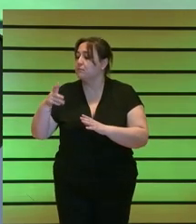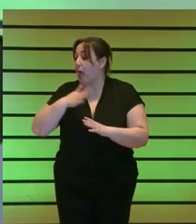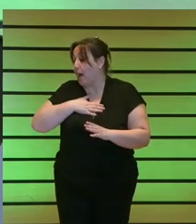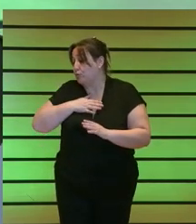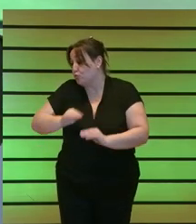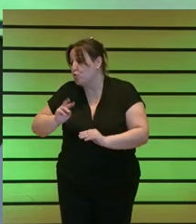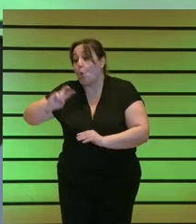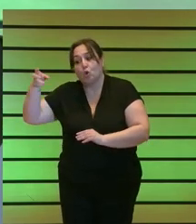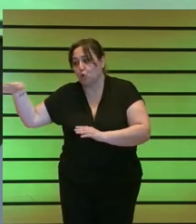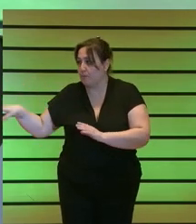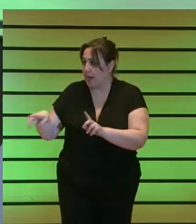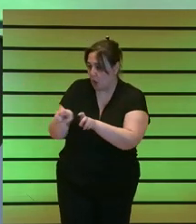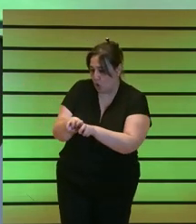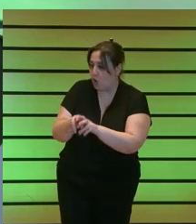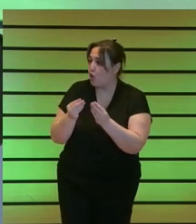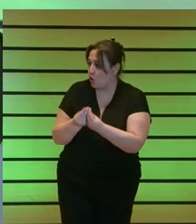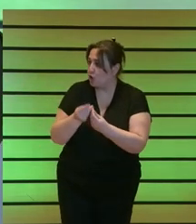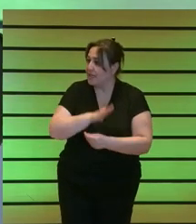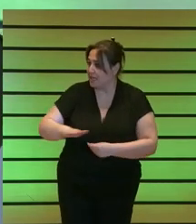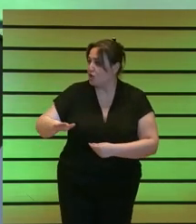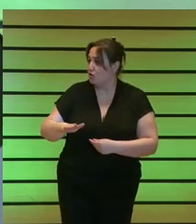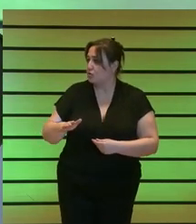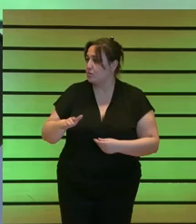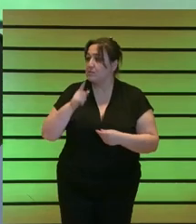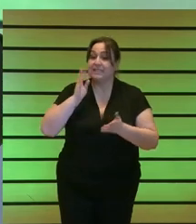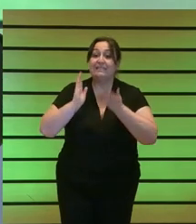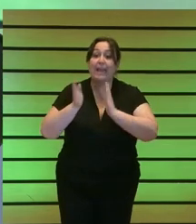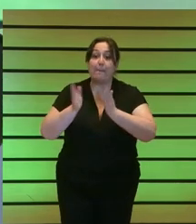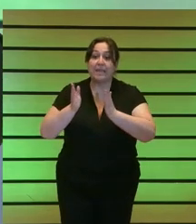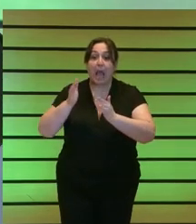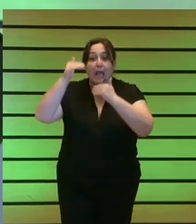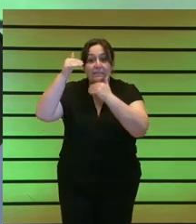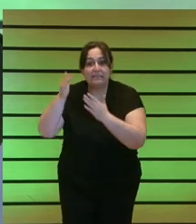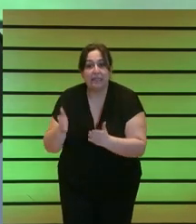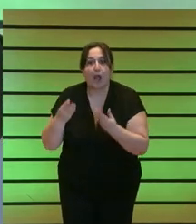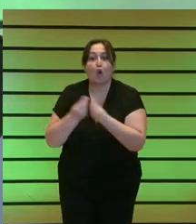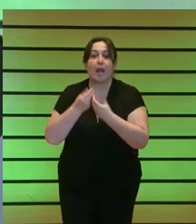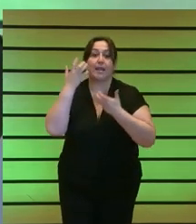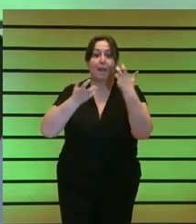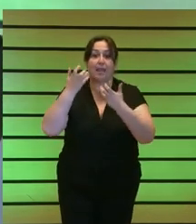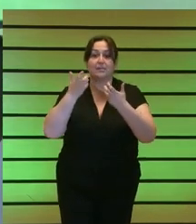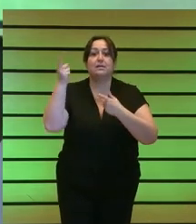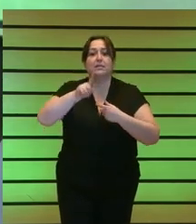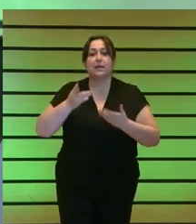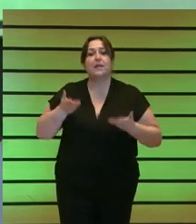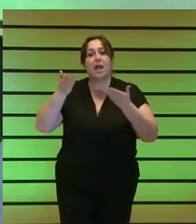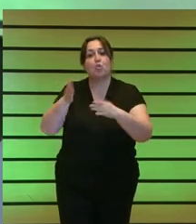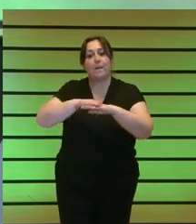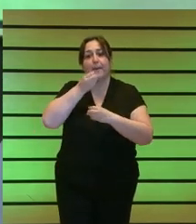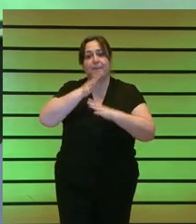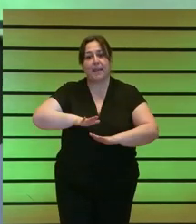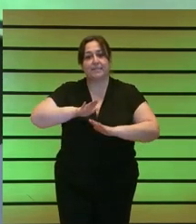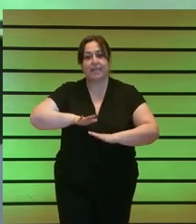con esos niños en el hospital y se llama terapia asistida por animales y también contribuye al bienestar y